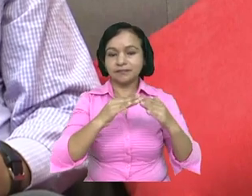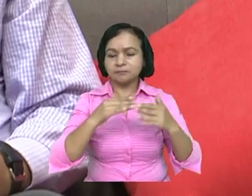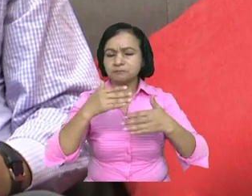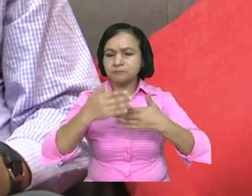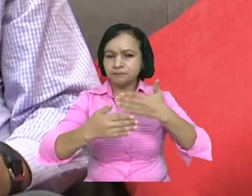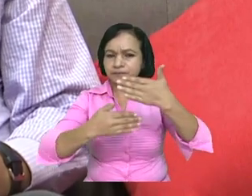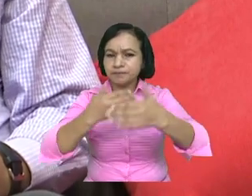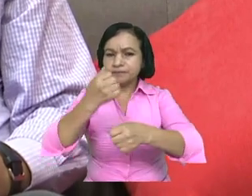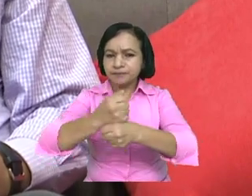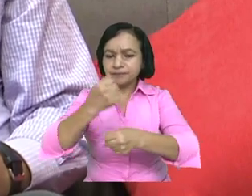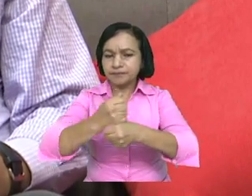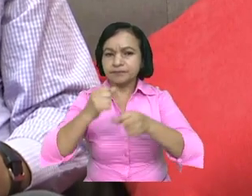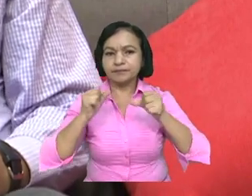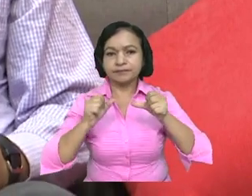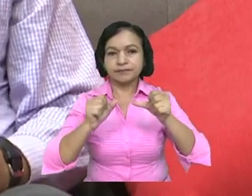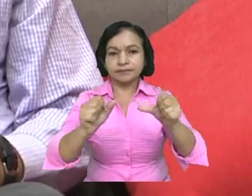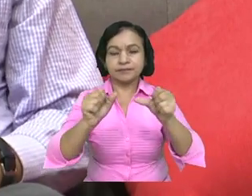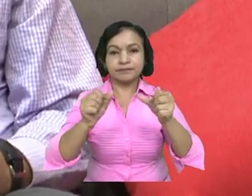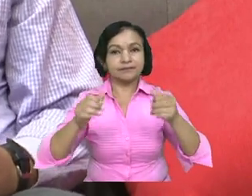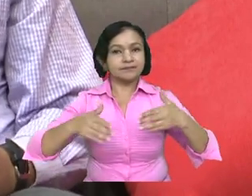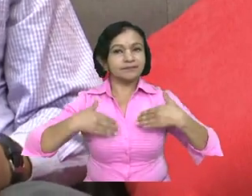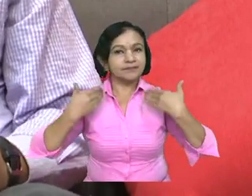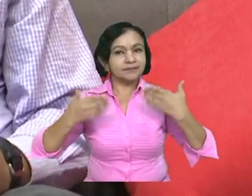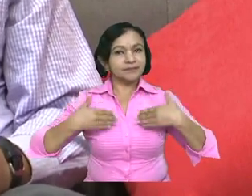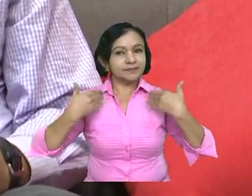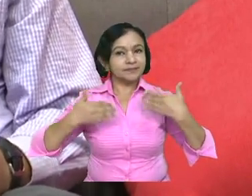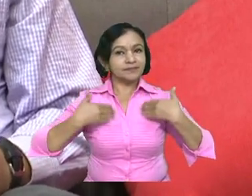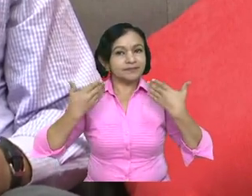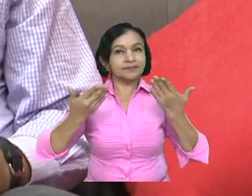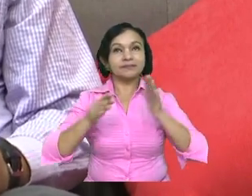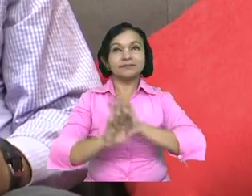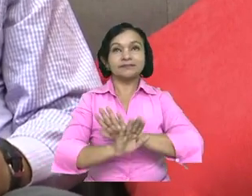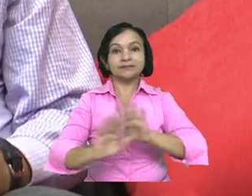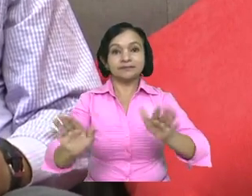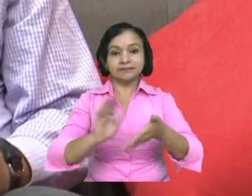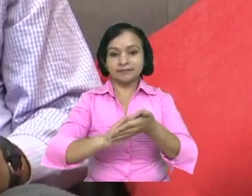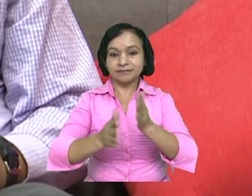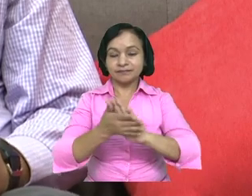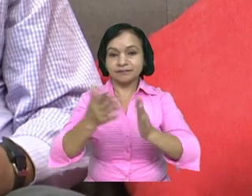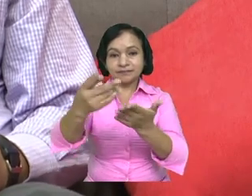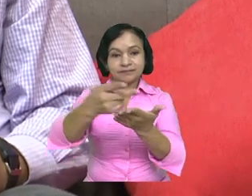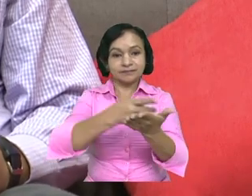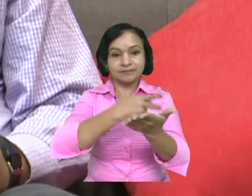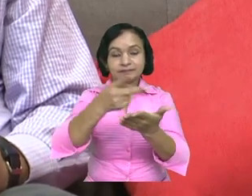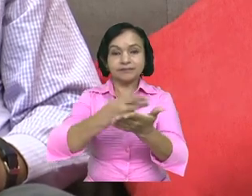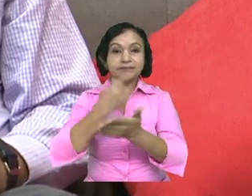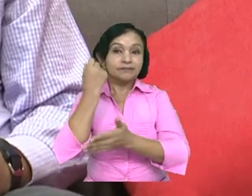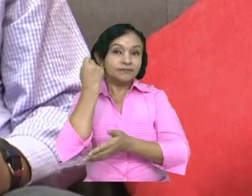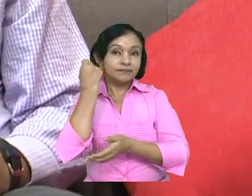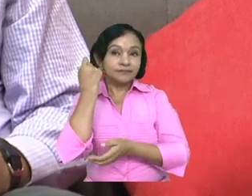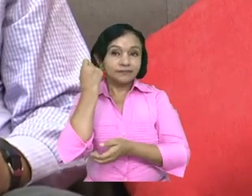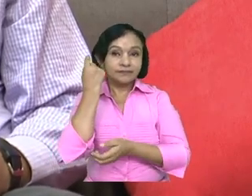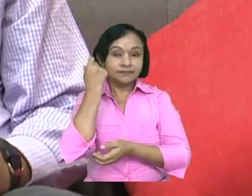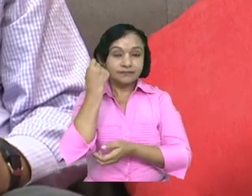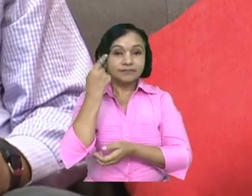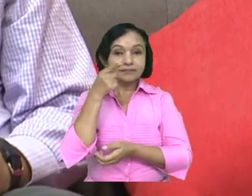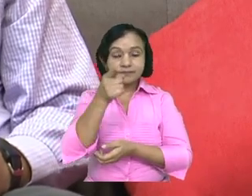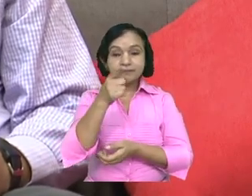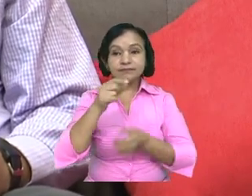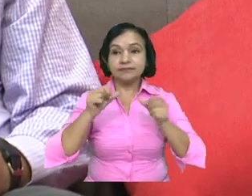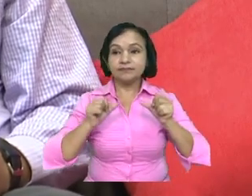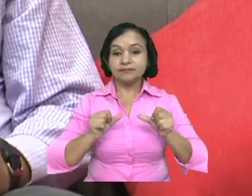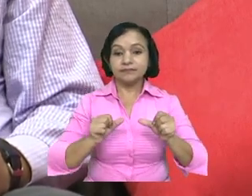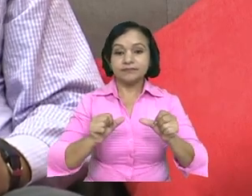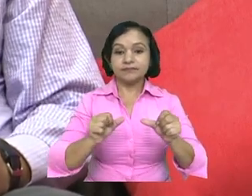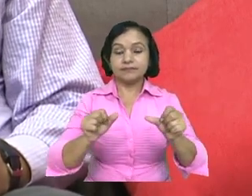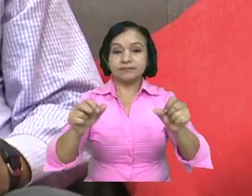seguimiento. Pero vaya, en realidad que son una fiesta cuando se entregan ya, sí, ya concluidos los proyectos. Compañera, entender esa perspectiva de lo que continúa cuando